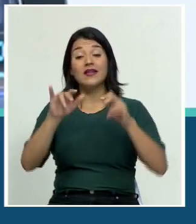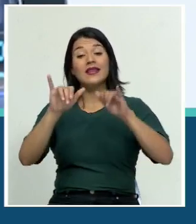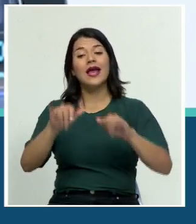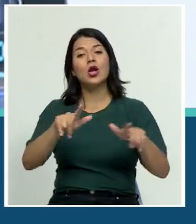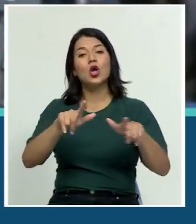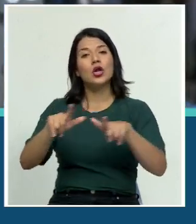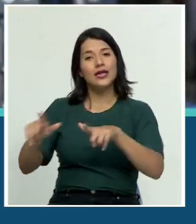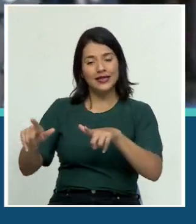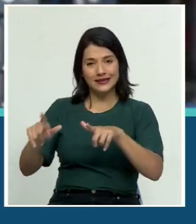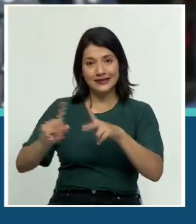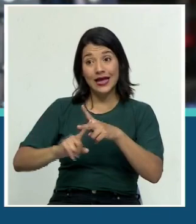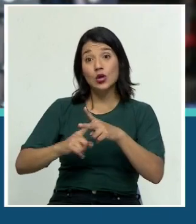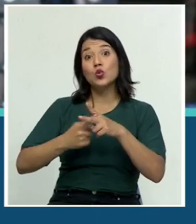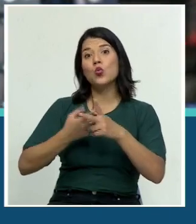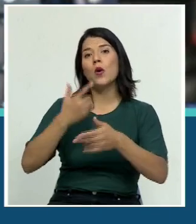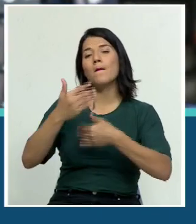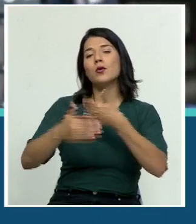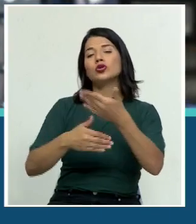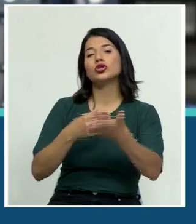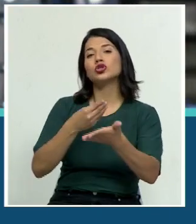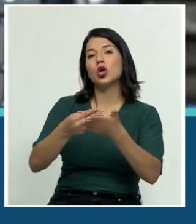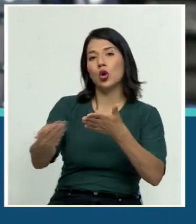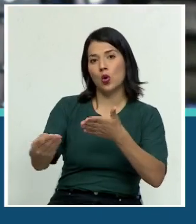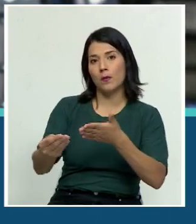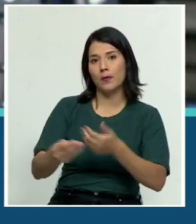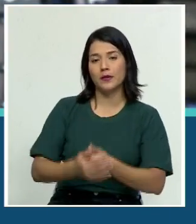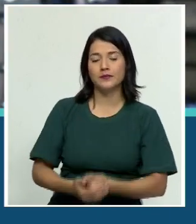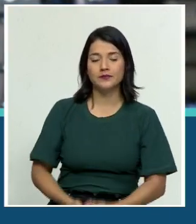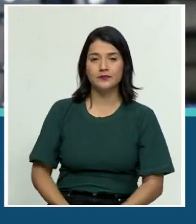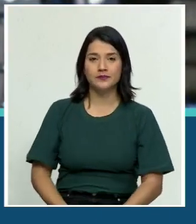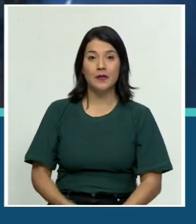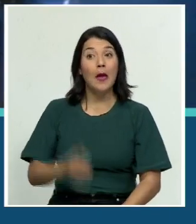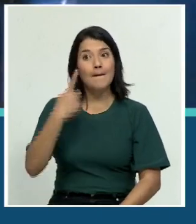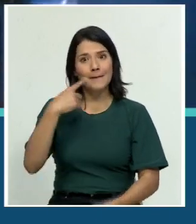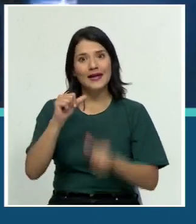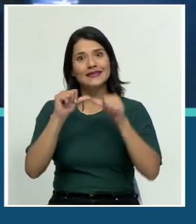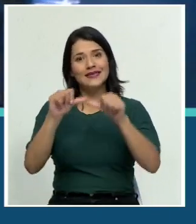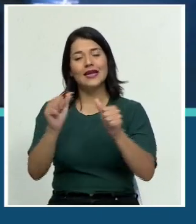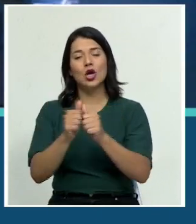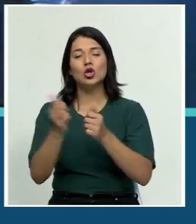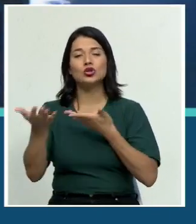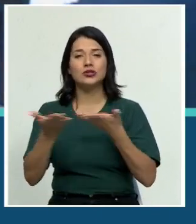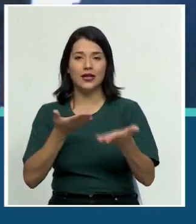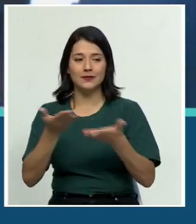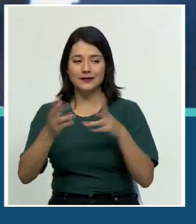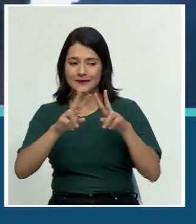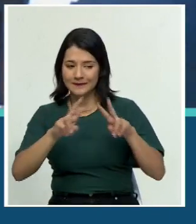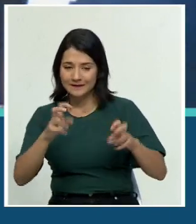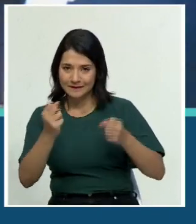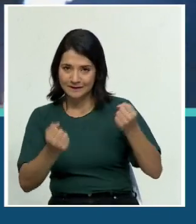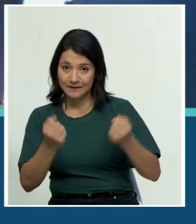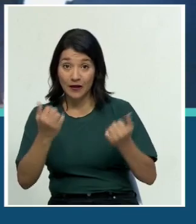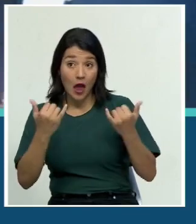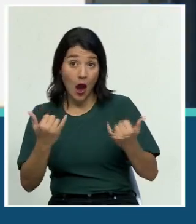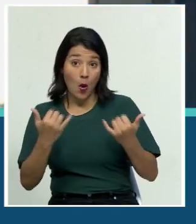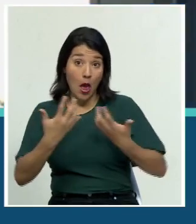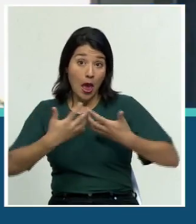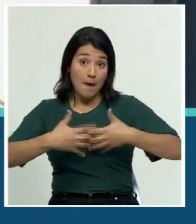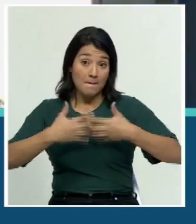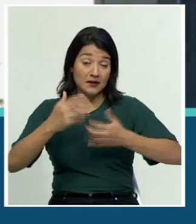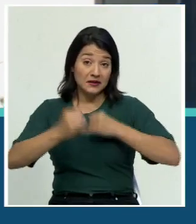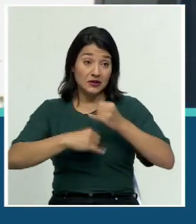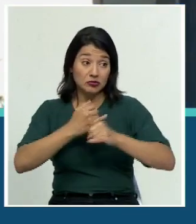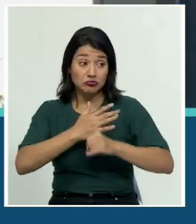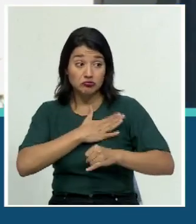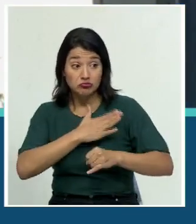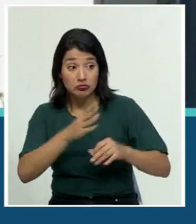revisión técnica vehicular luego de Riteve. Por ahora existen empresas internacionales que ofrecieron brindar el